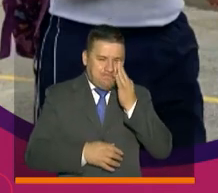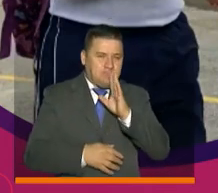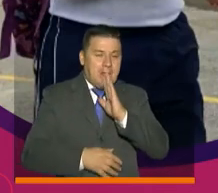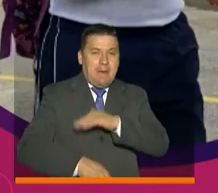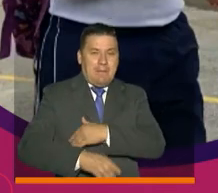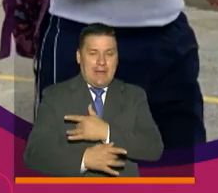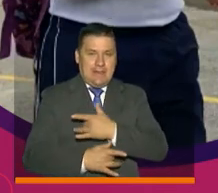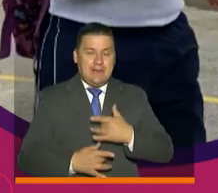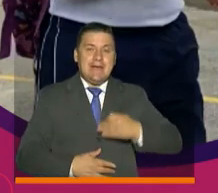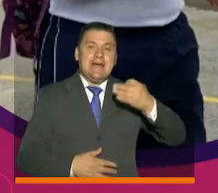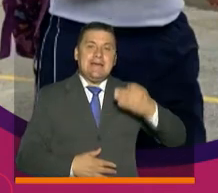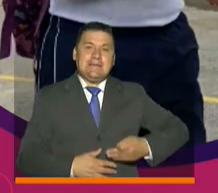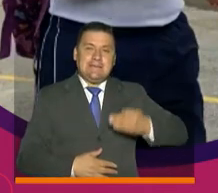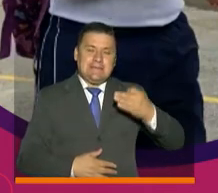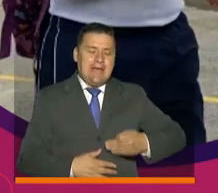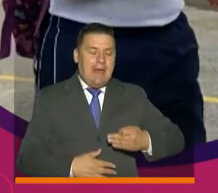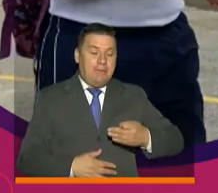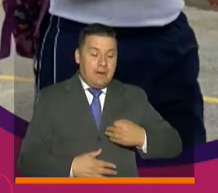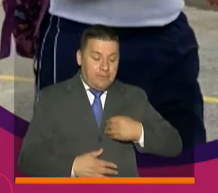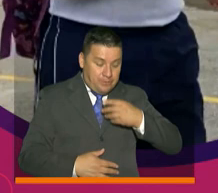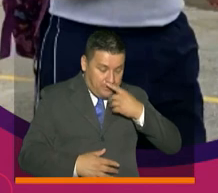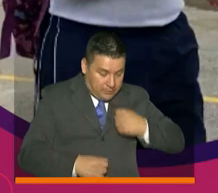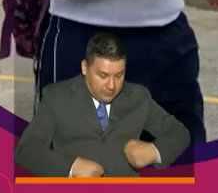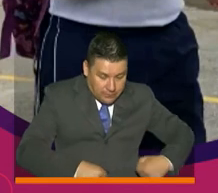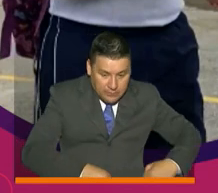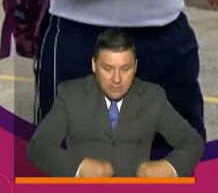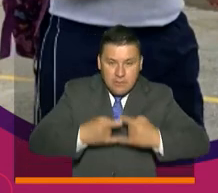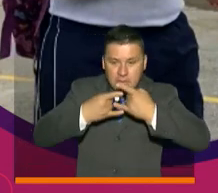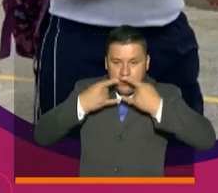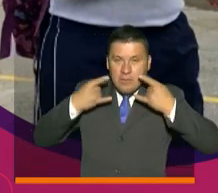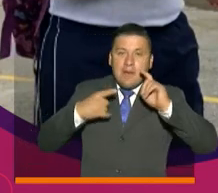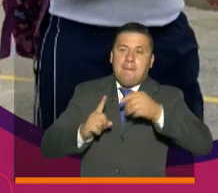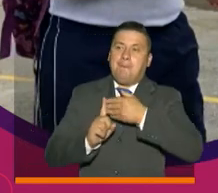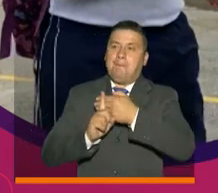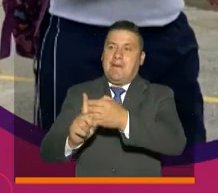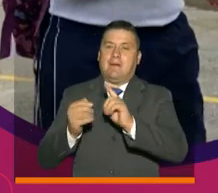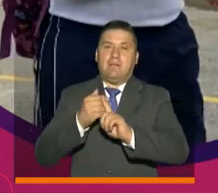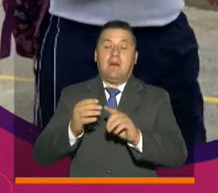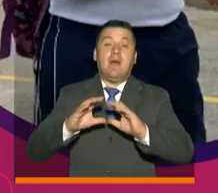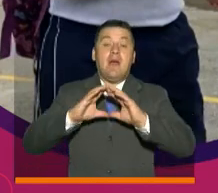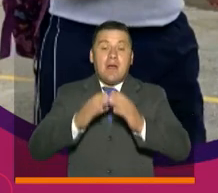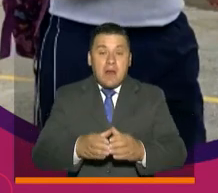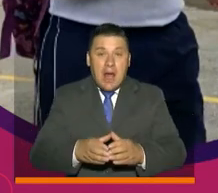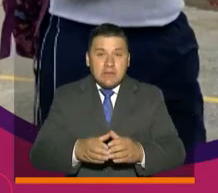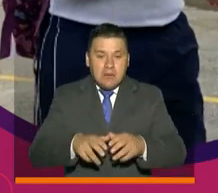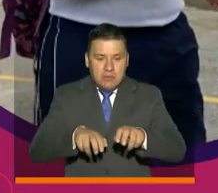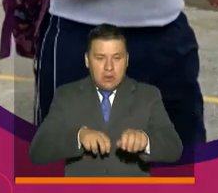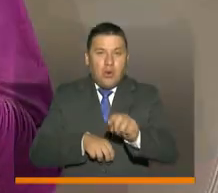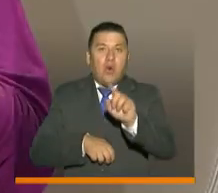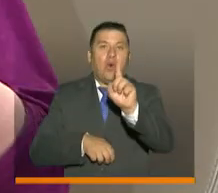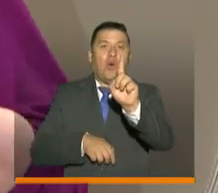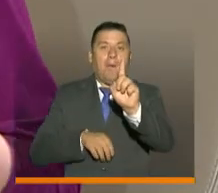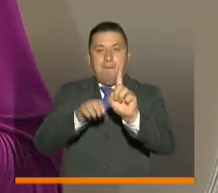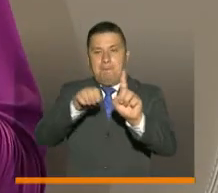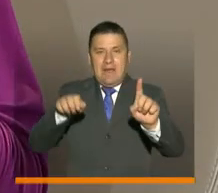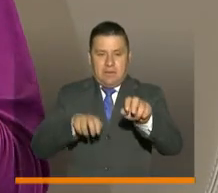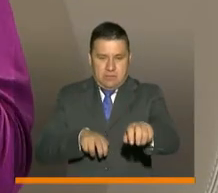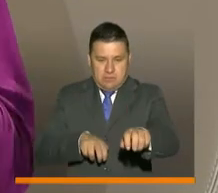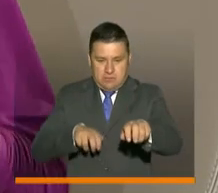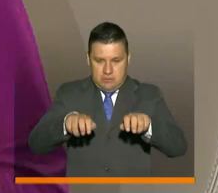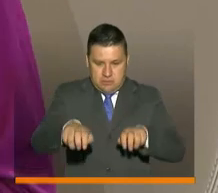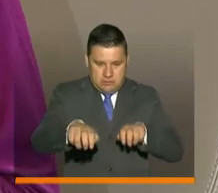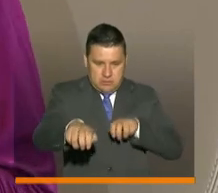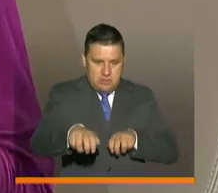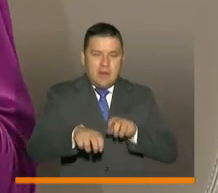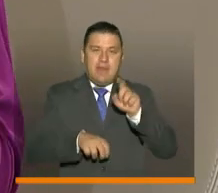el ministro de Salud, siempre el uso de tapabocas, distanciamiento social, 1 metro dentro del aula, 2 metros en los espacios, zonas comunes o